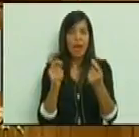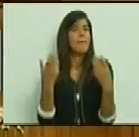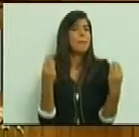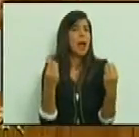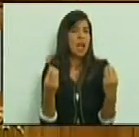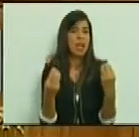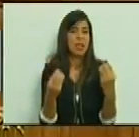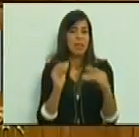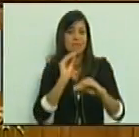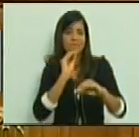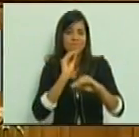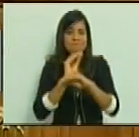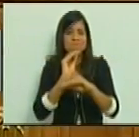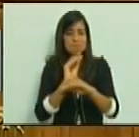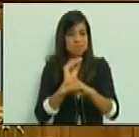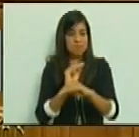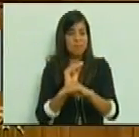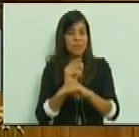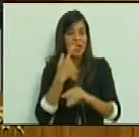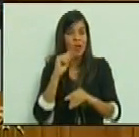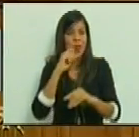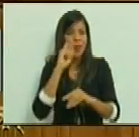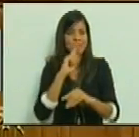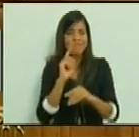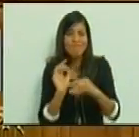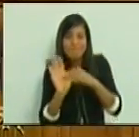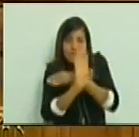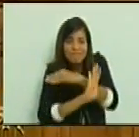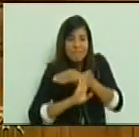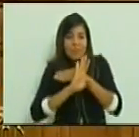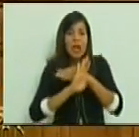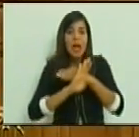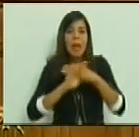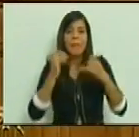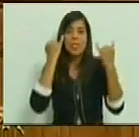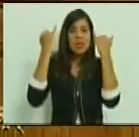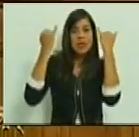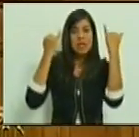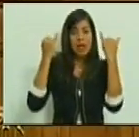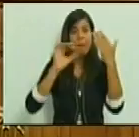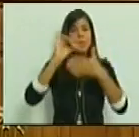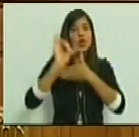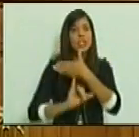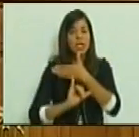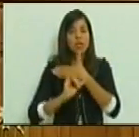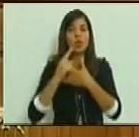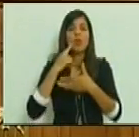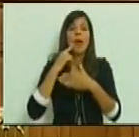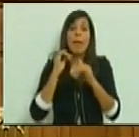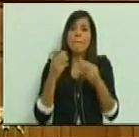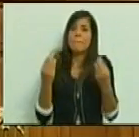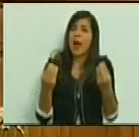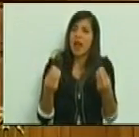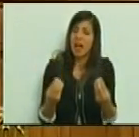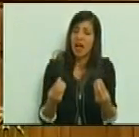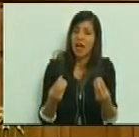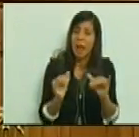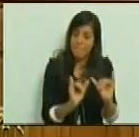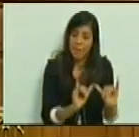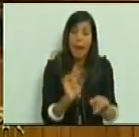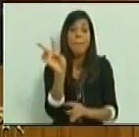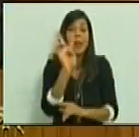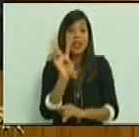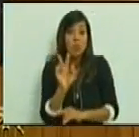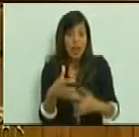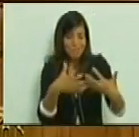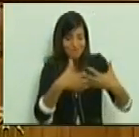proteger como un manto, como una coraza, todas esas iniciativas para que puedan gozar las mismas de